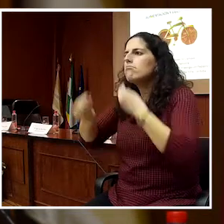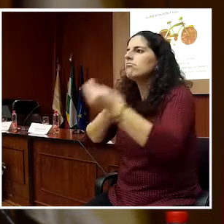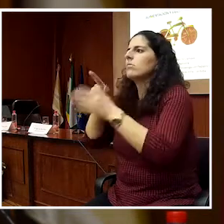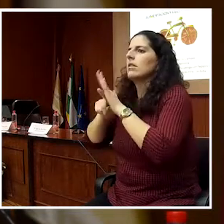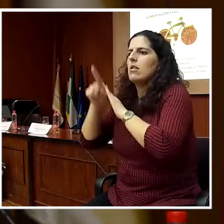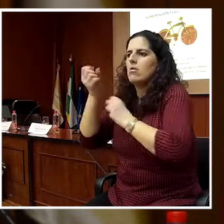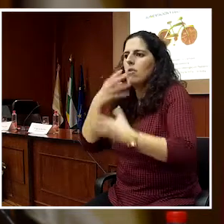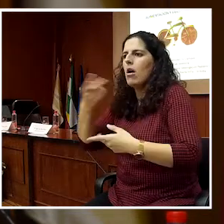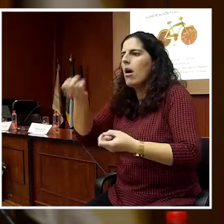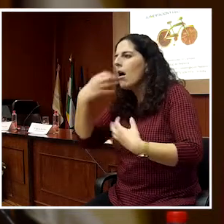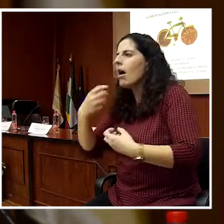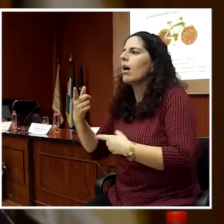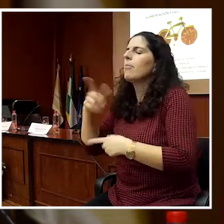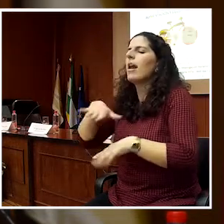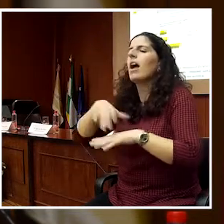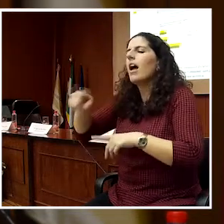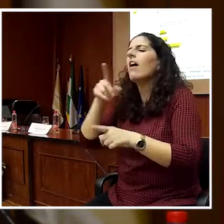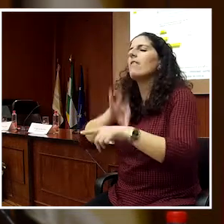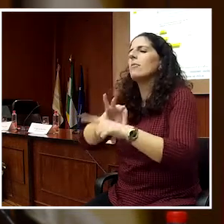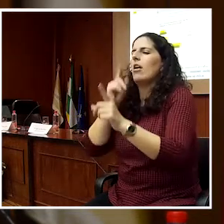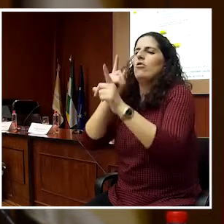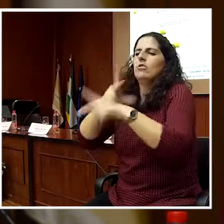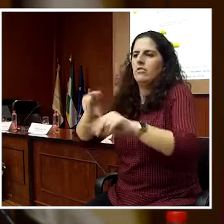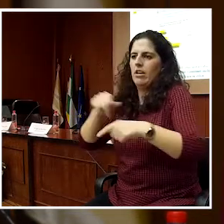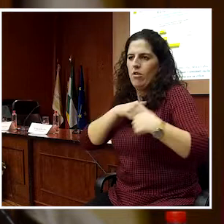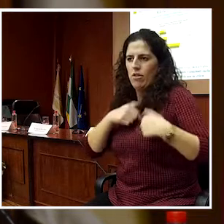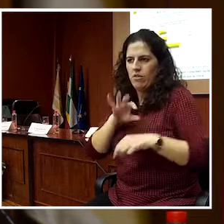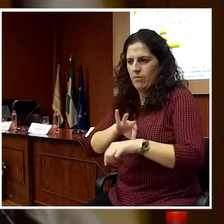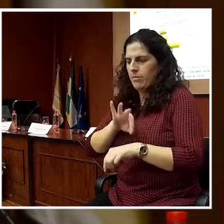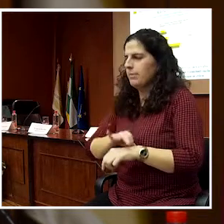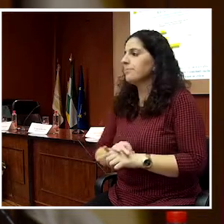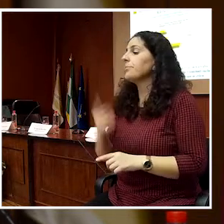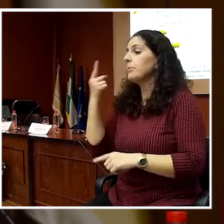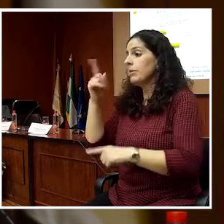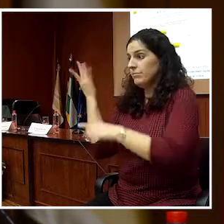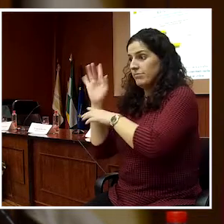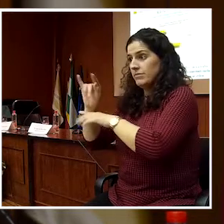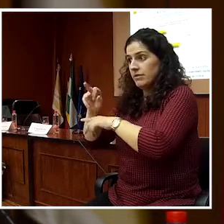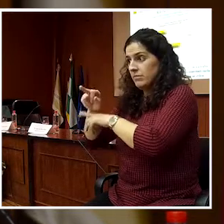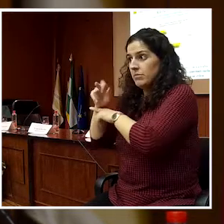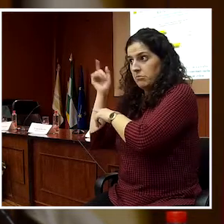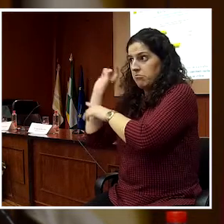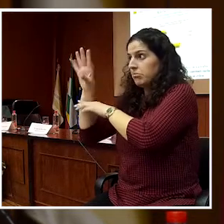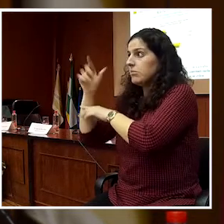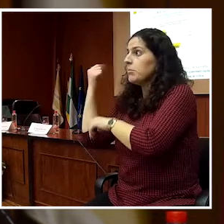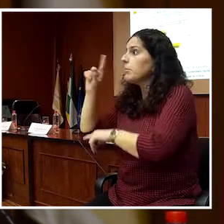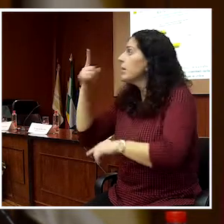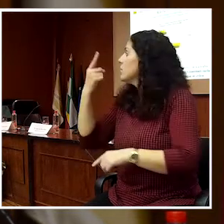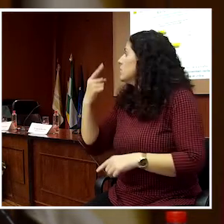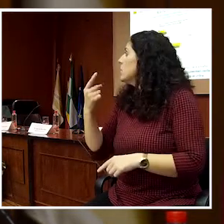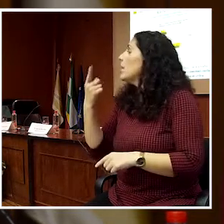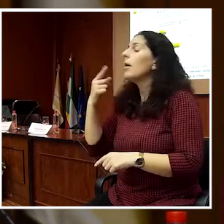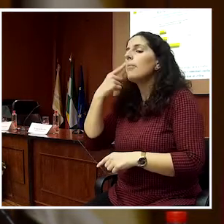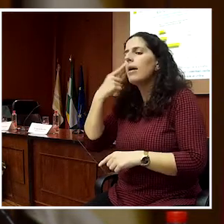en evitar esta enfermedad. Bueno, la primera diapositiva es para que nos situemos en